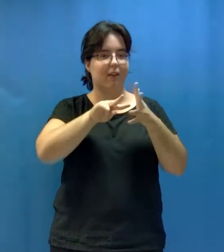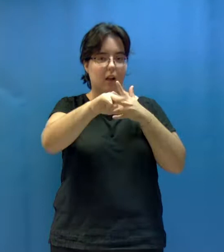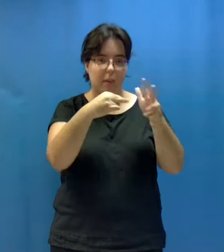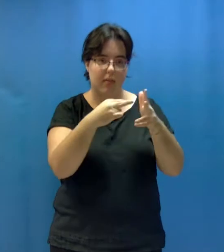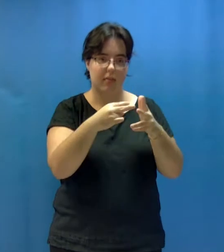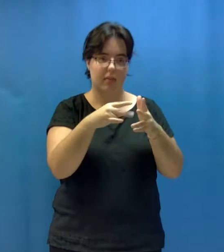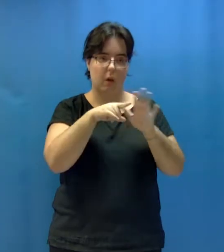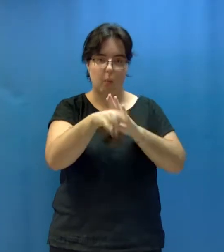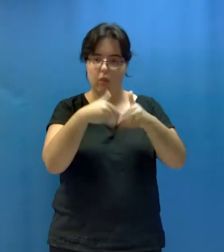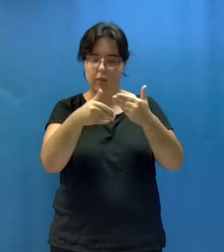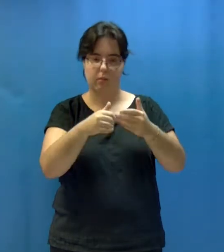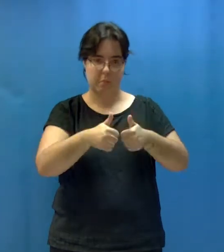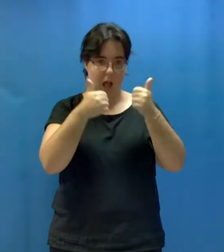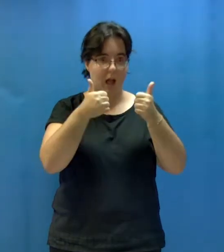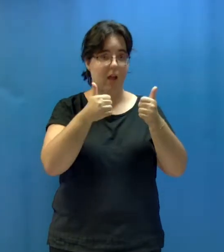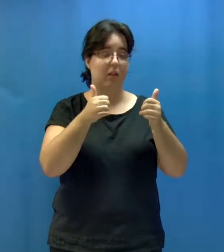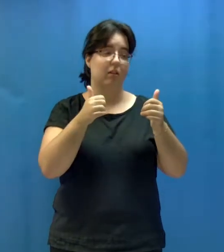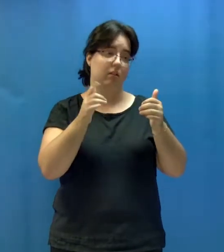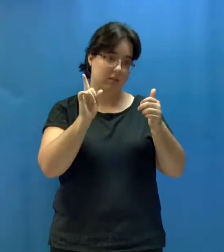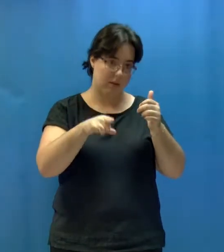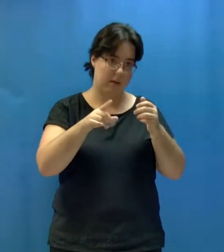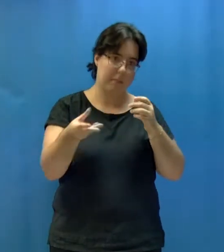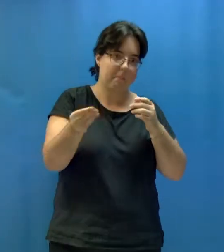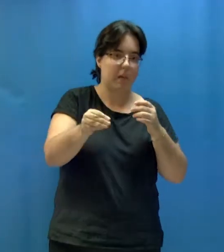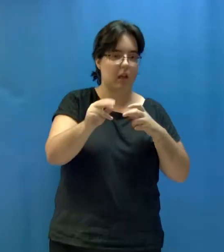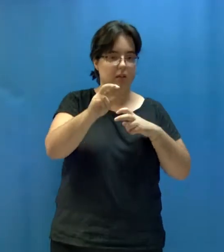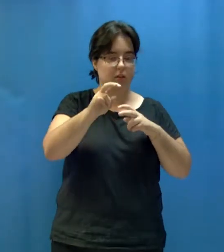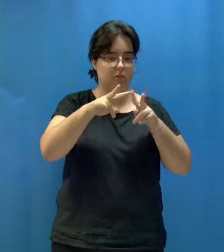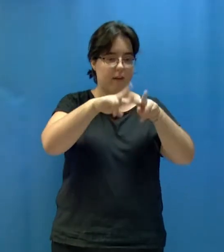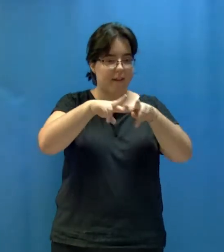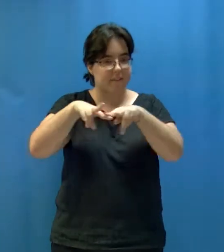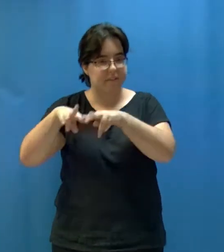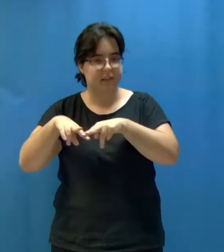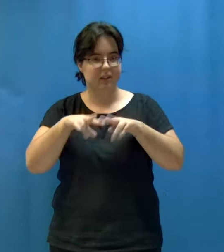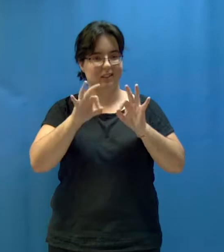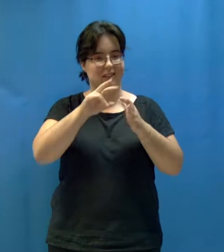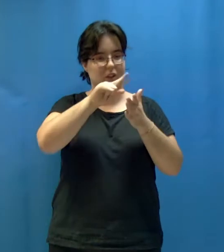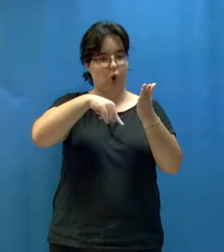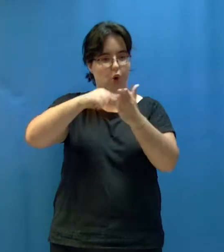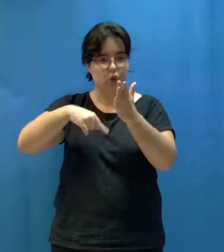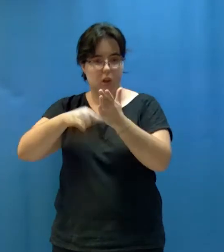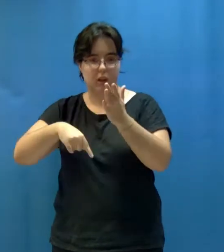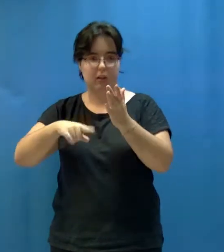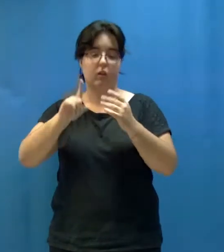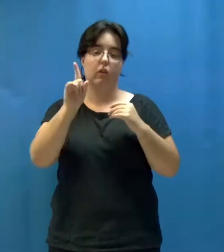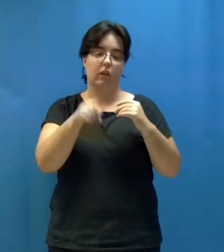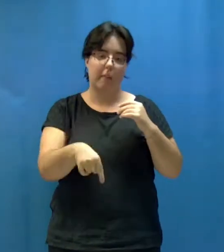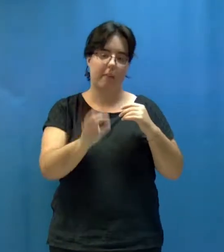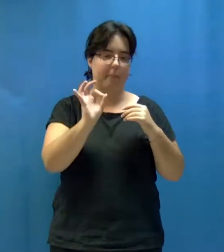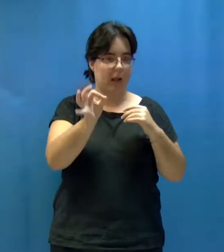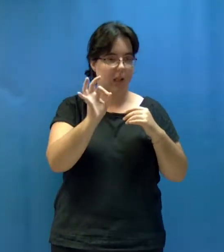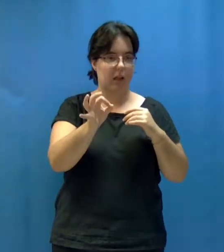procedimientos y todo ello, además de la revisión de determinados contratos y de, si es verdad,